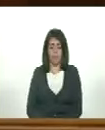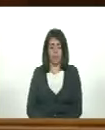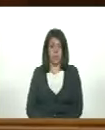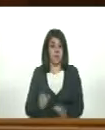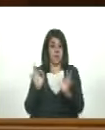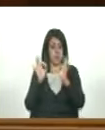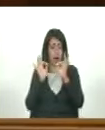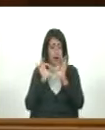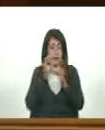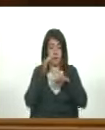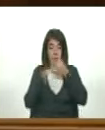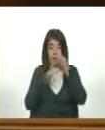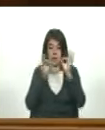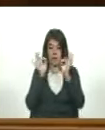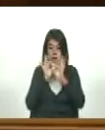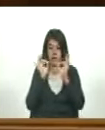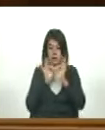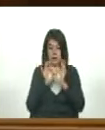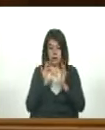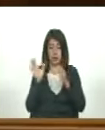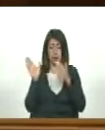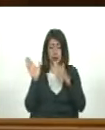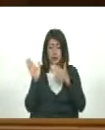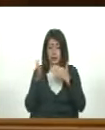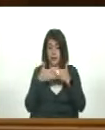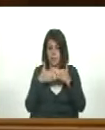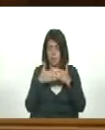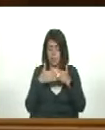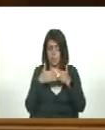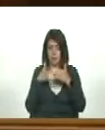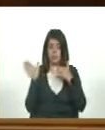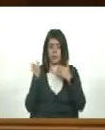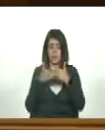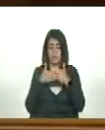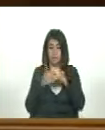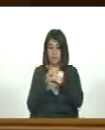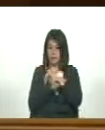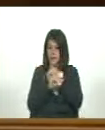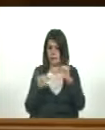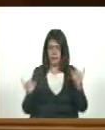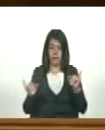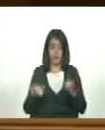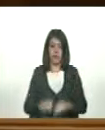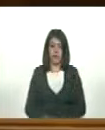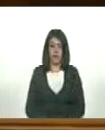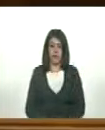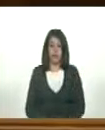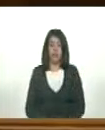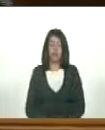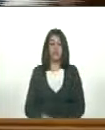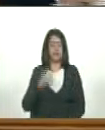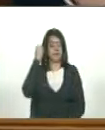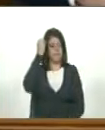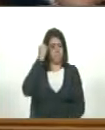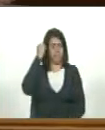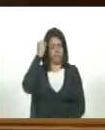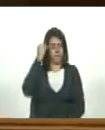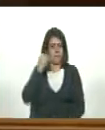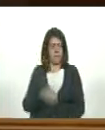Nadie más anotado con derecho de palabra. Se va a cerrar. Se cierra. en